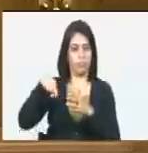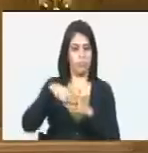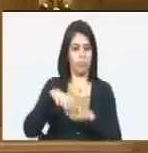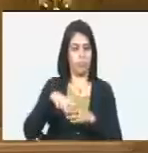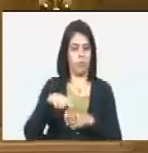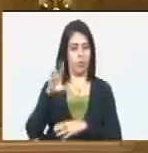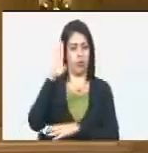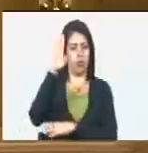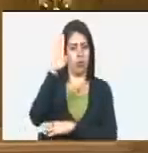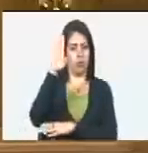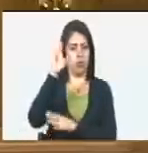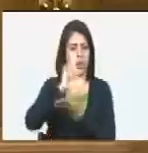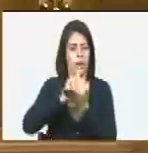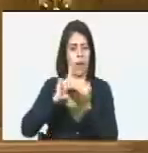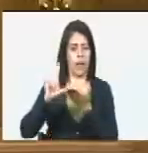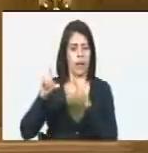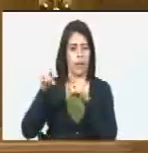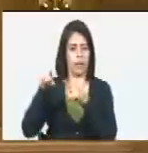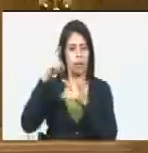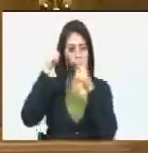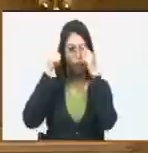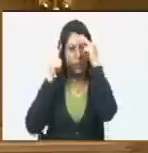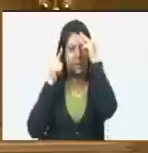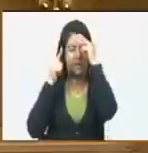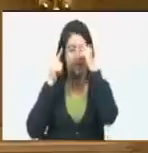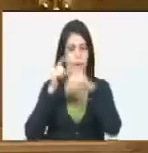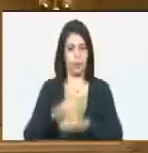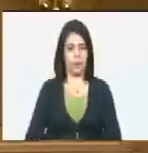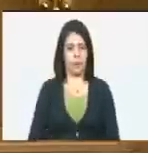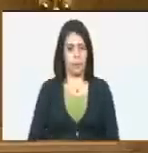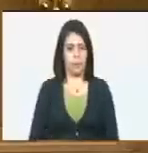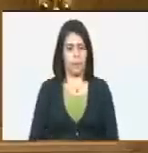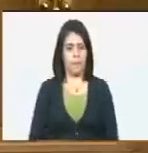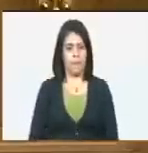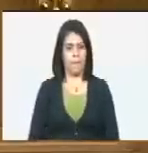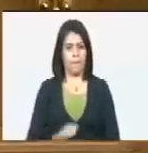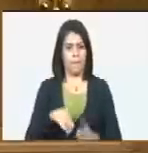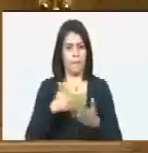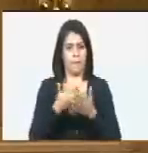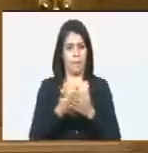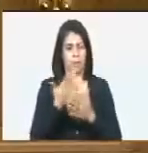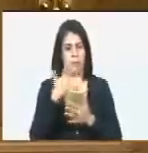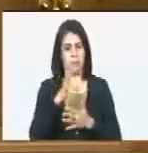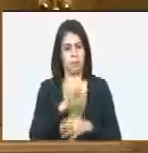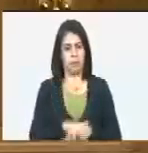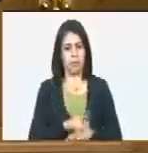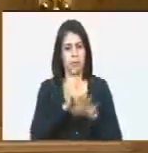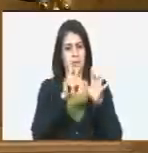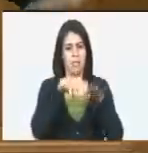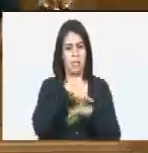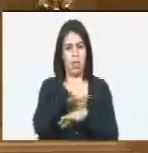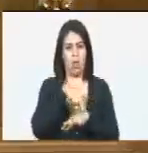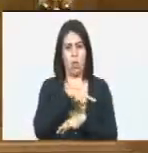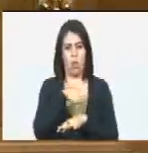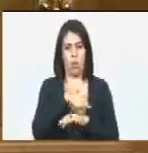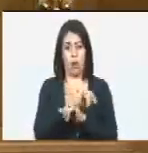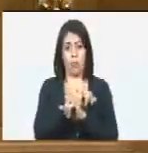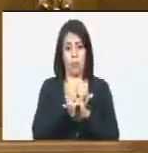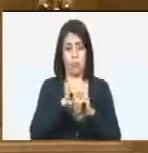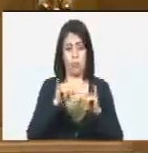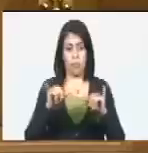juraron lealtad al comandante Chávez. Esa lealtad le duró cerca de unas 7 horas. Ya estaban en el